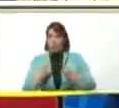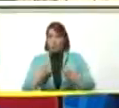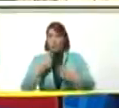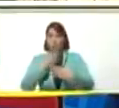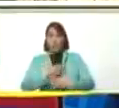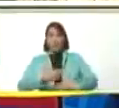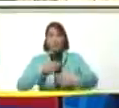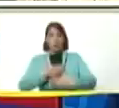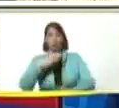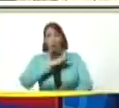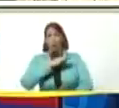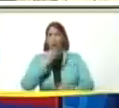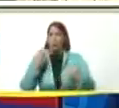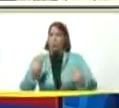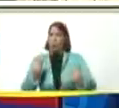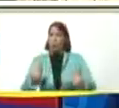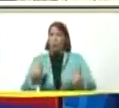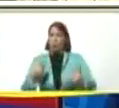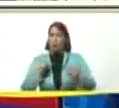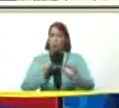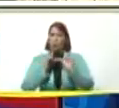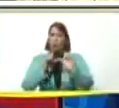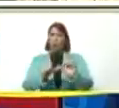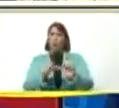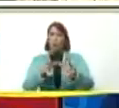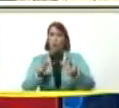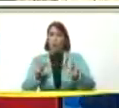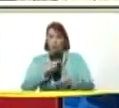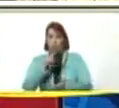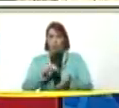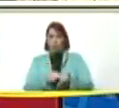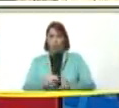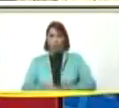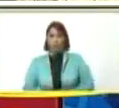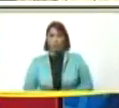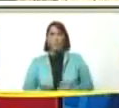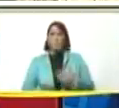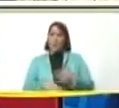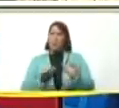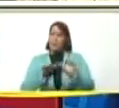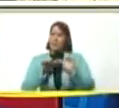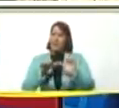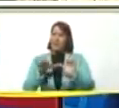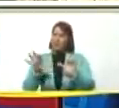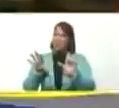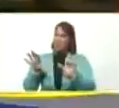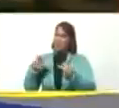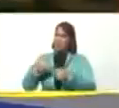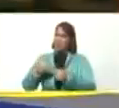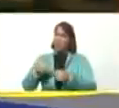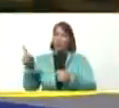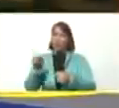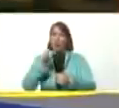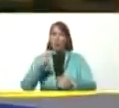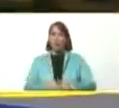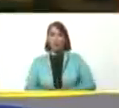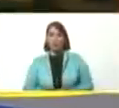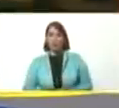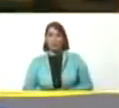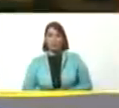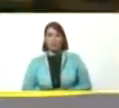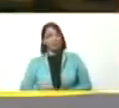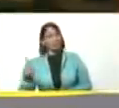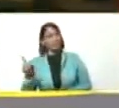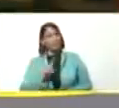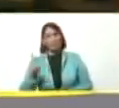bienestar social? ¿Cómo lo sostenemos? Con el ingreso nacional. ¿Vamos a seguir dependiendo del petróleo? No.